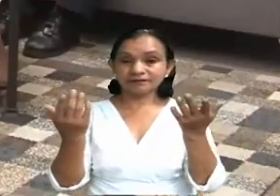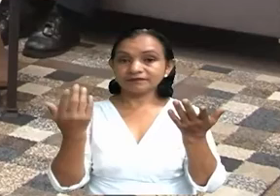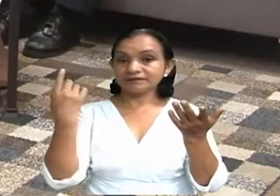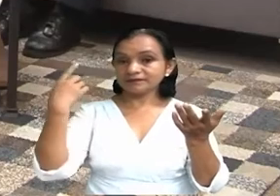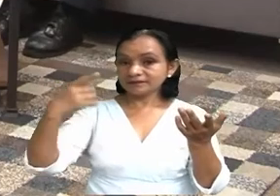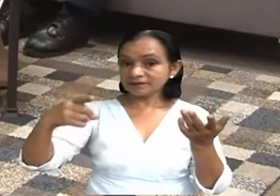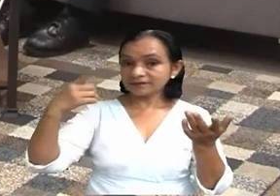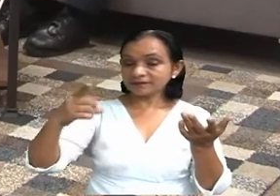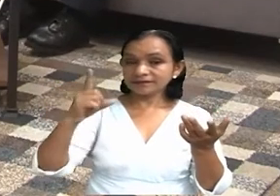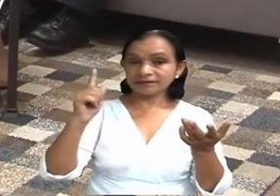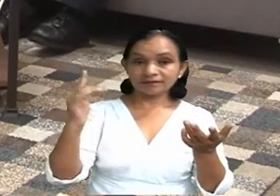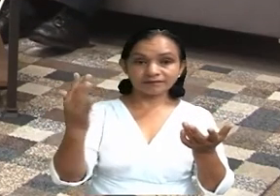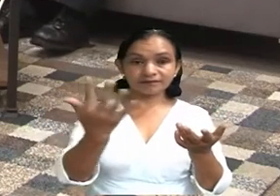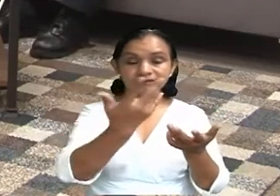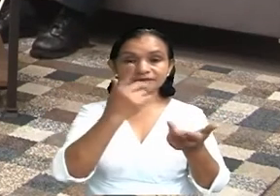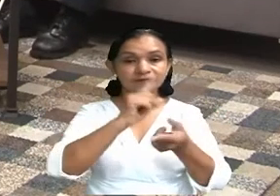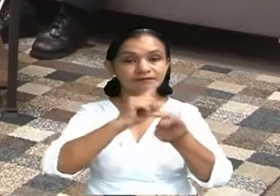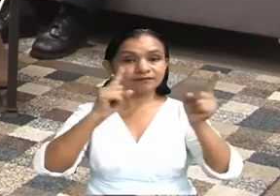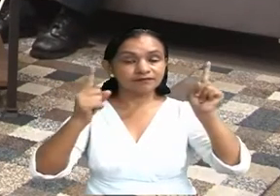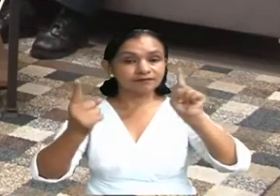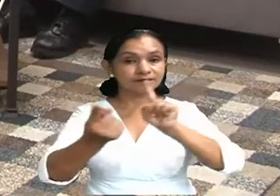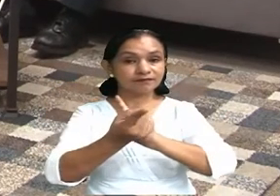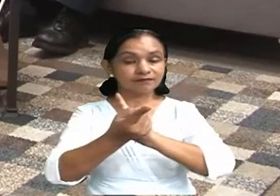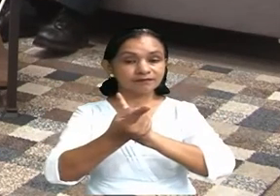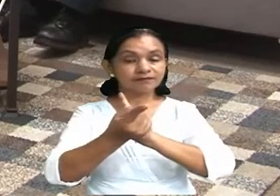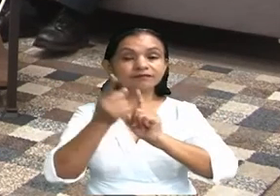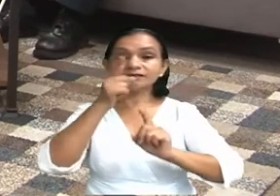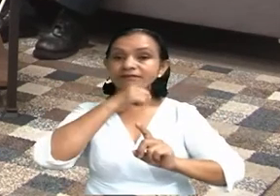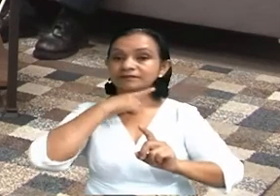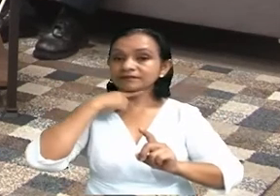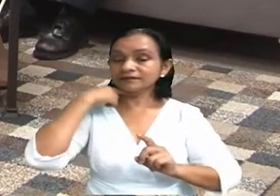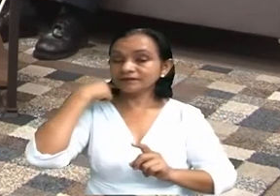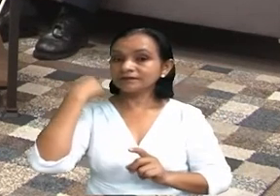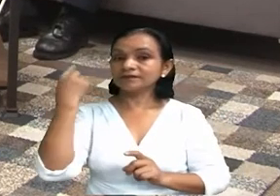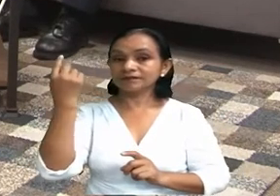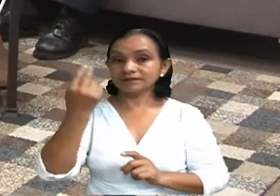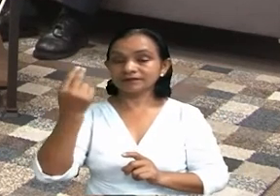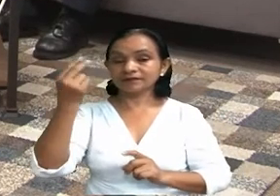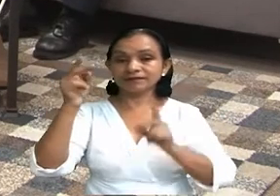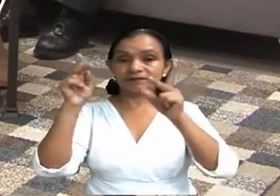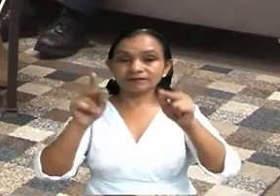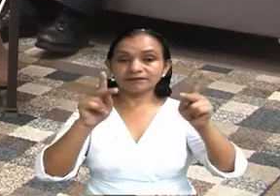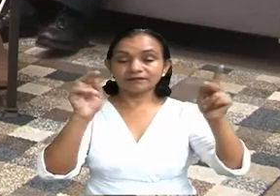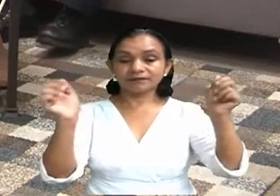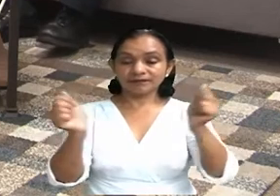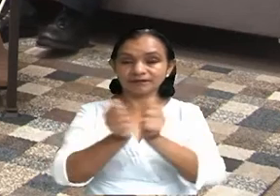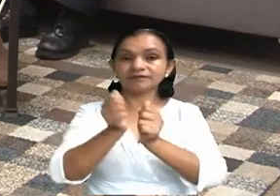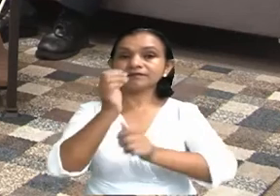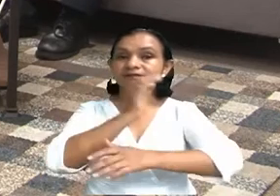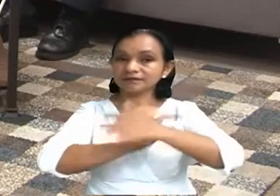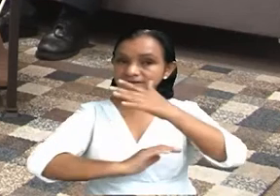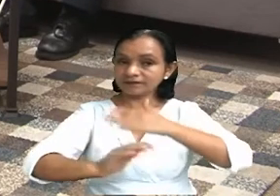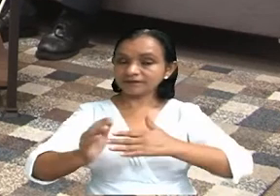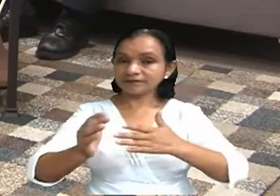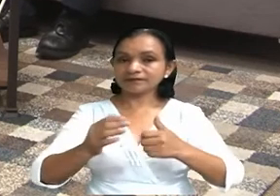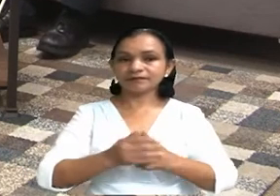también transformaciones sociales profundas impulsadas dentro de las personas con discapacidad. Compañero David,